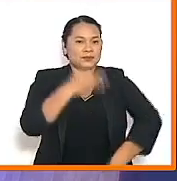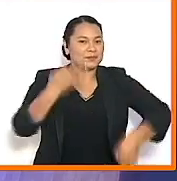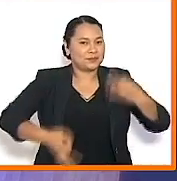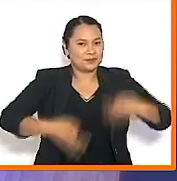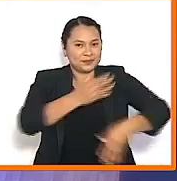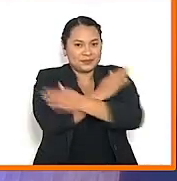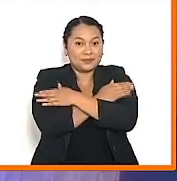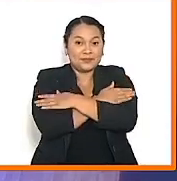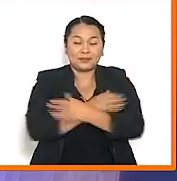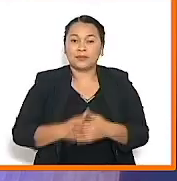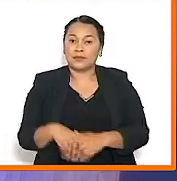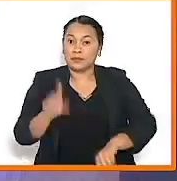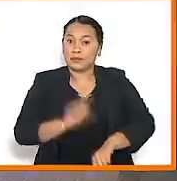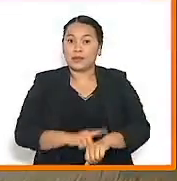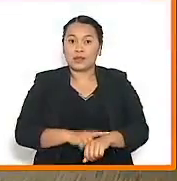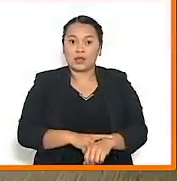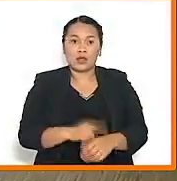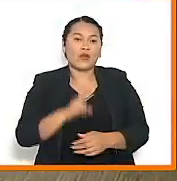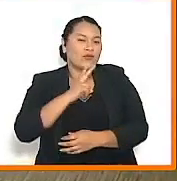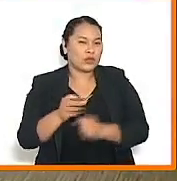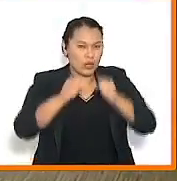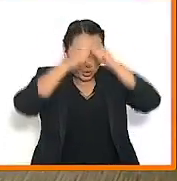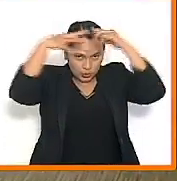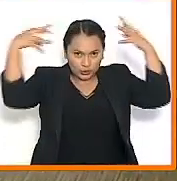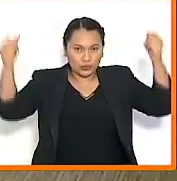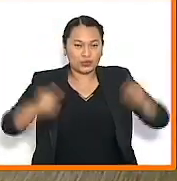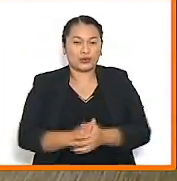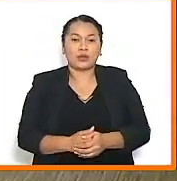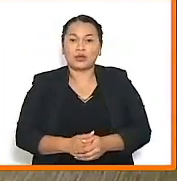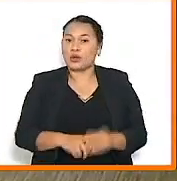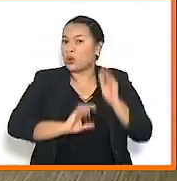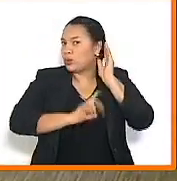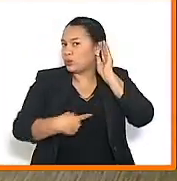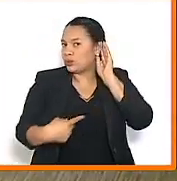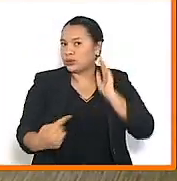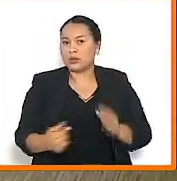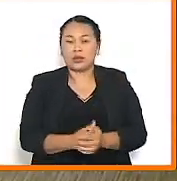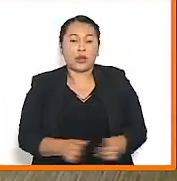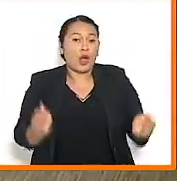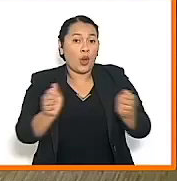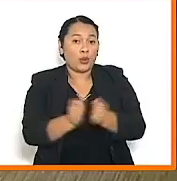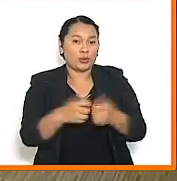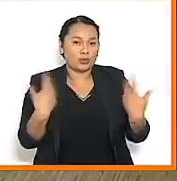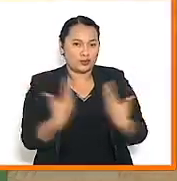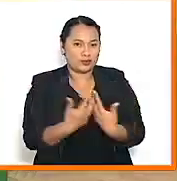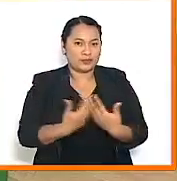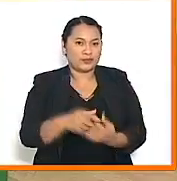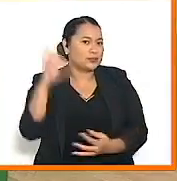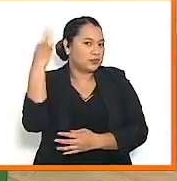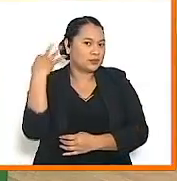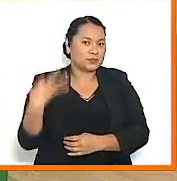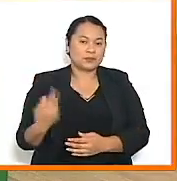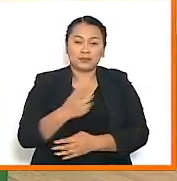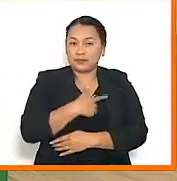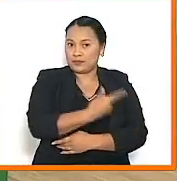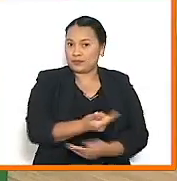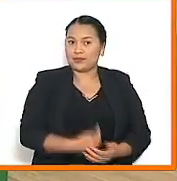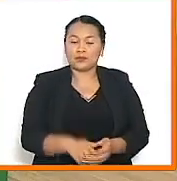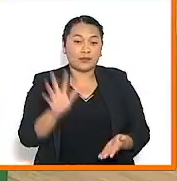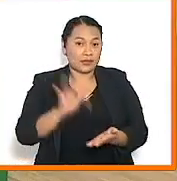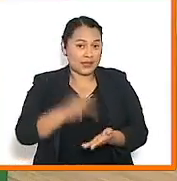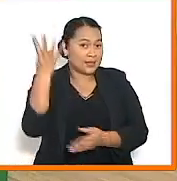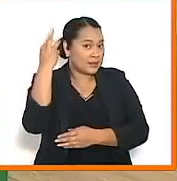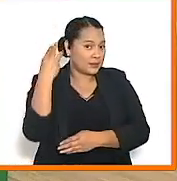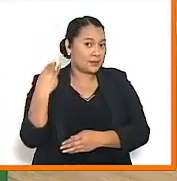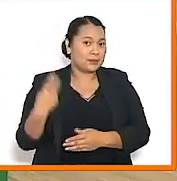felicidades. Y ahora llegó el momento de que tu sueño se haga una realidad en Diaria con Francini Zúñiga. Muchas gracias, Madeline. Vamos a conocer el número